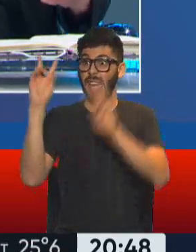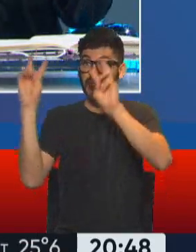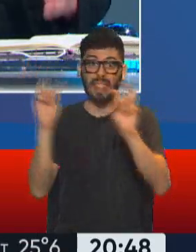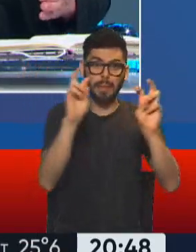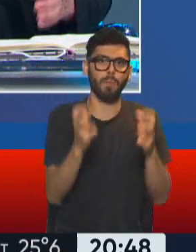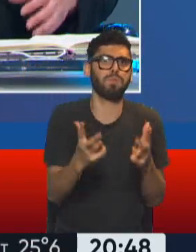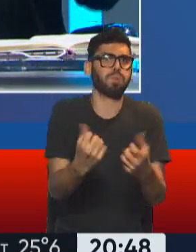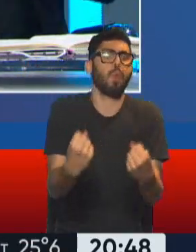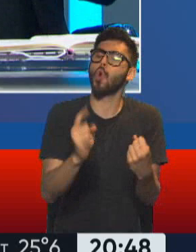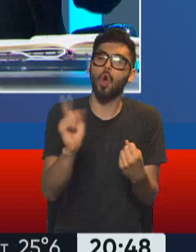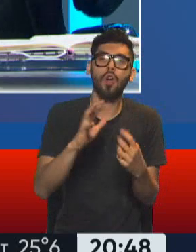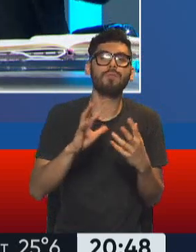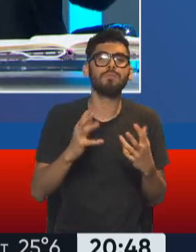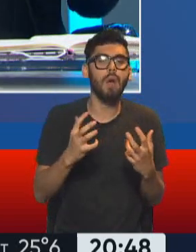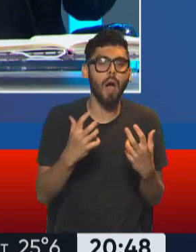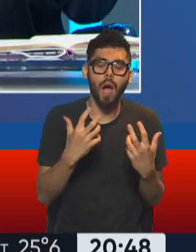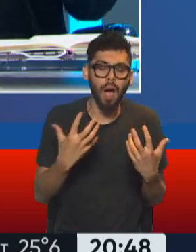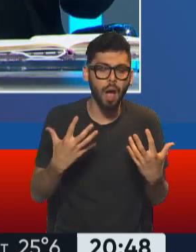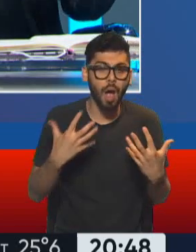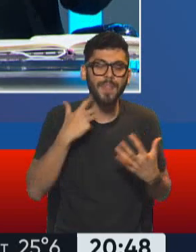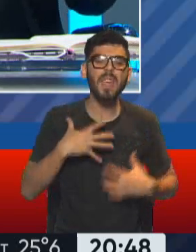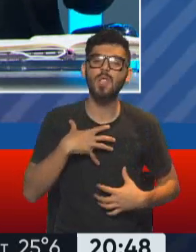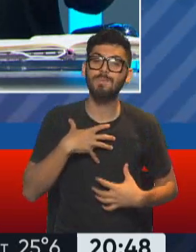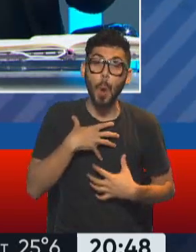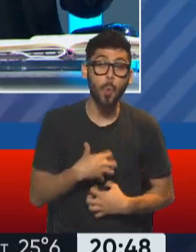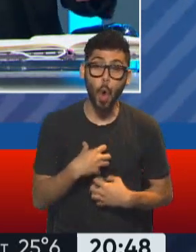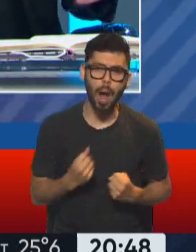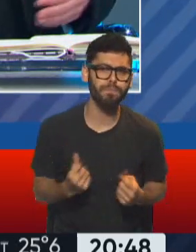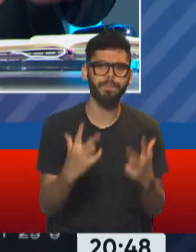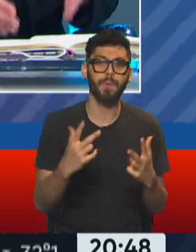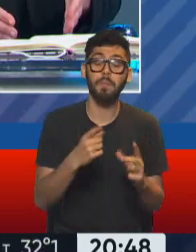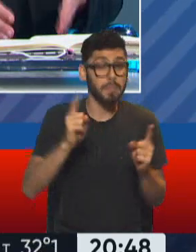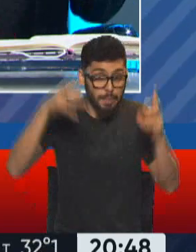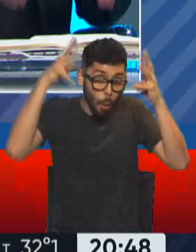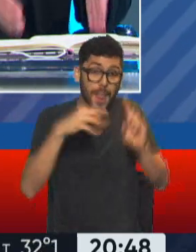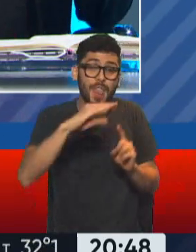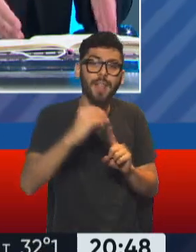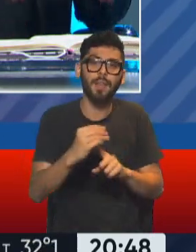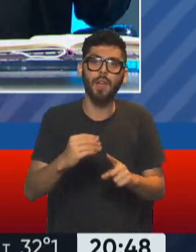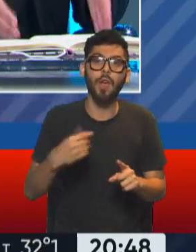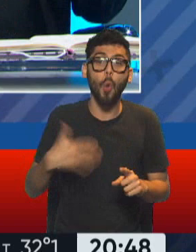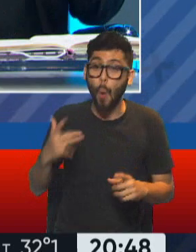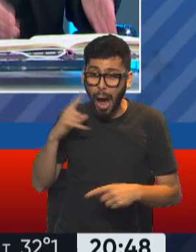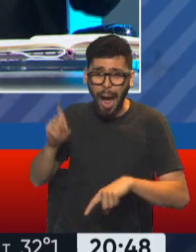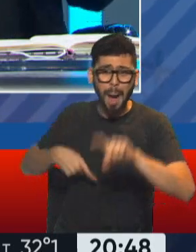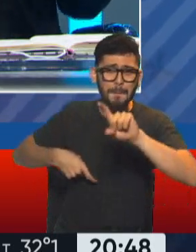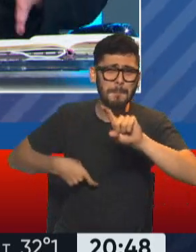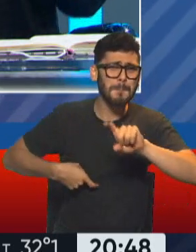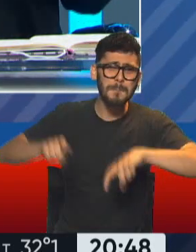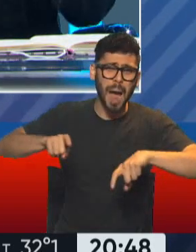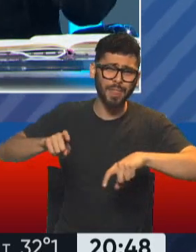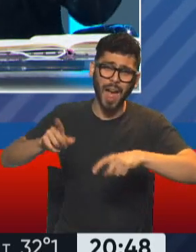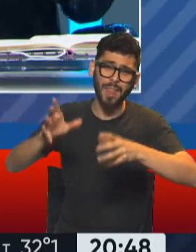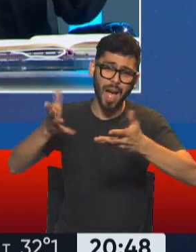bronca que es algo así como le voy a decir tal como lo hice mi ley que es los vamos a sacar a patadas en elche